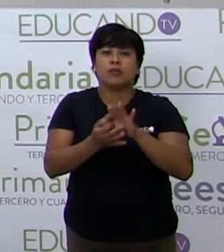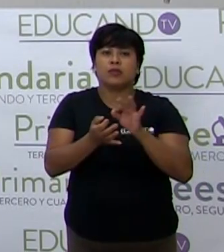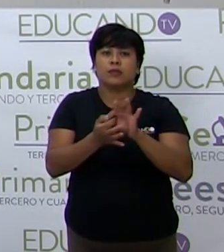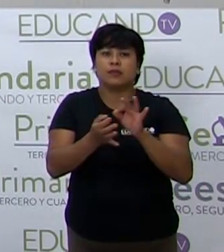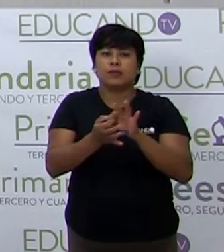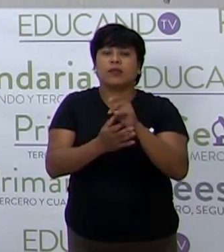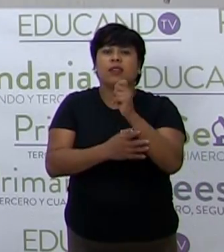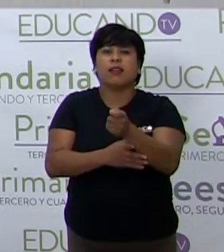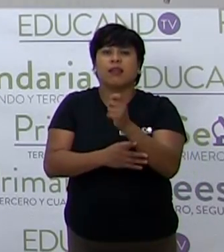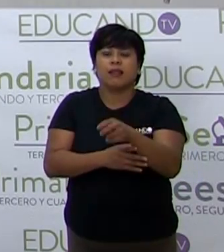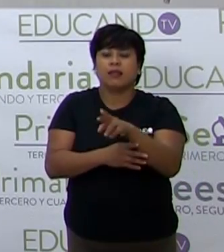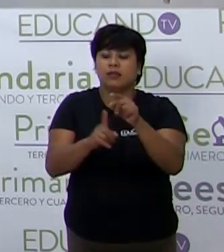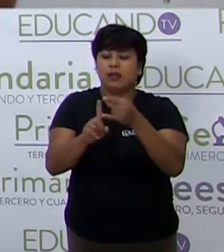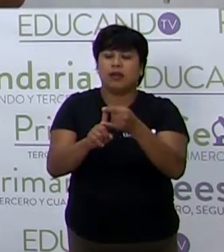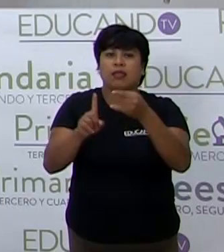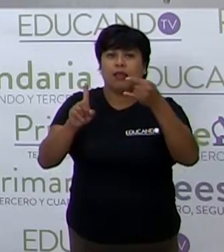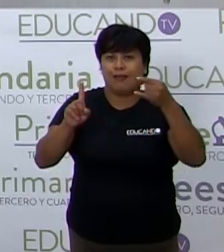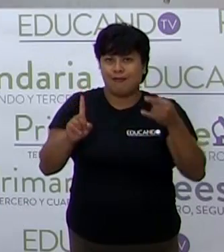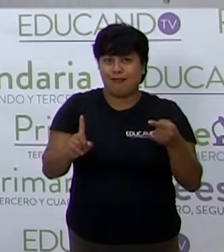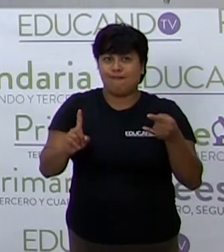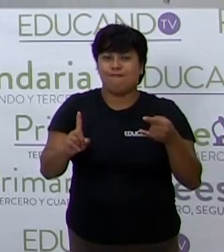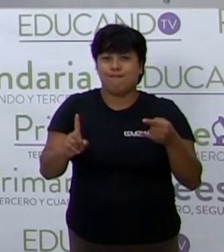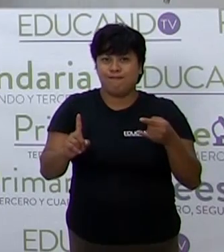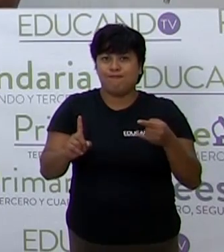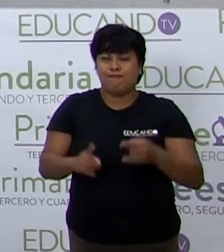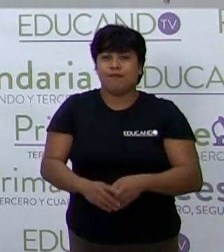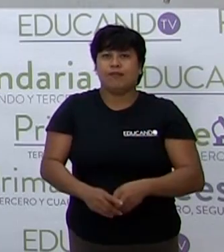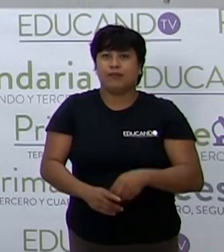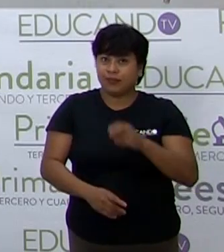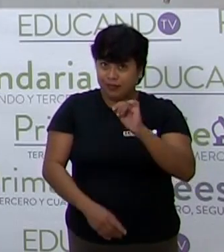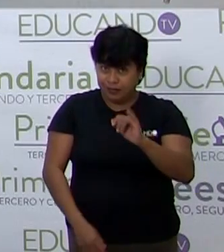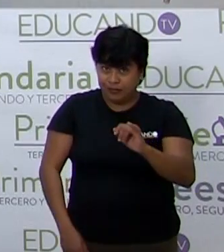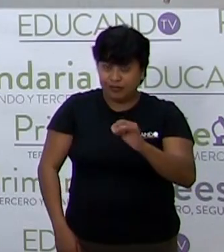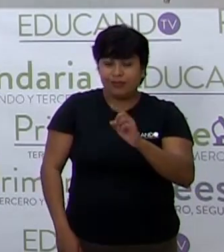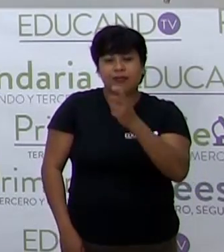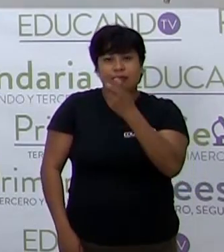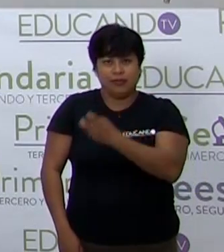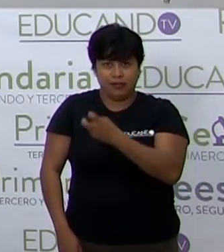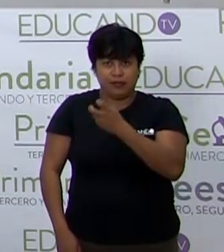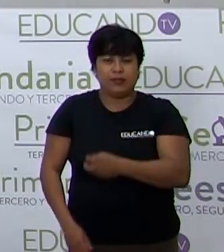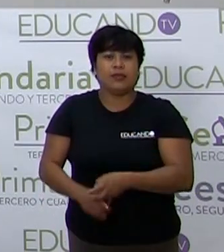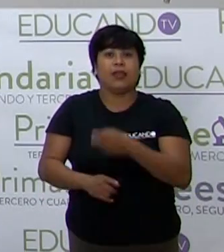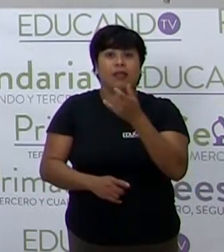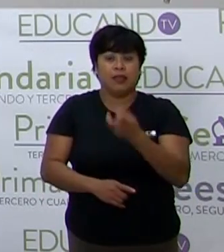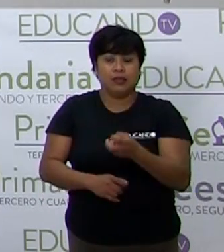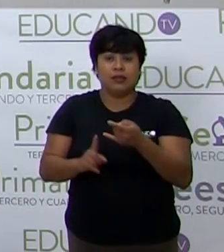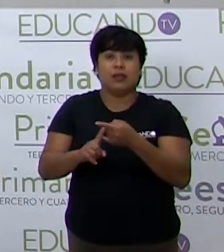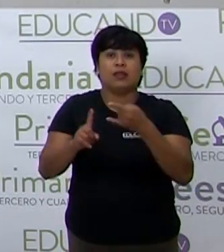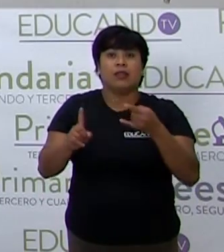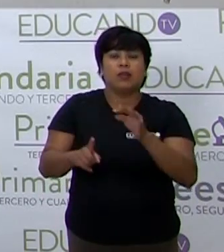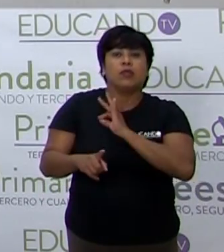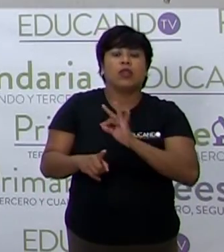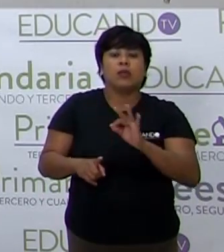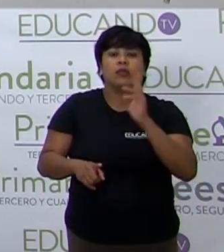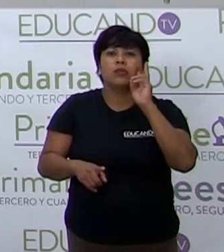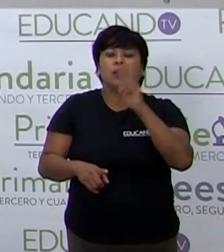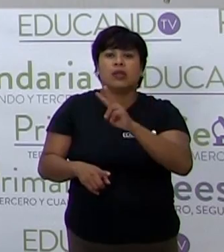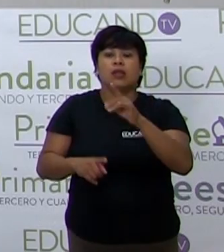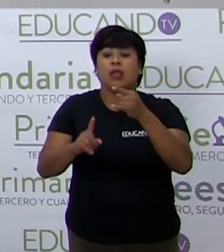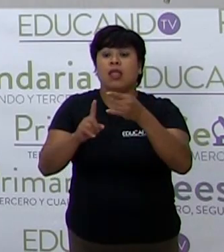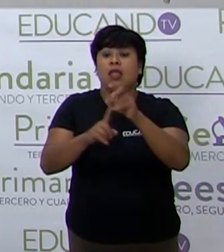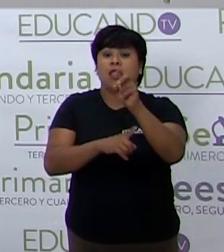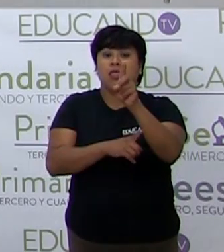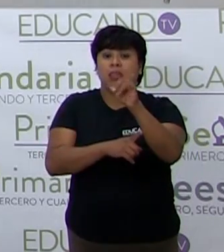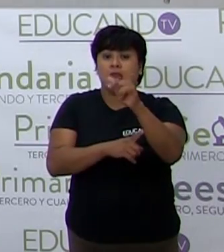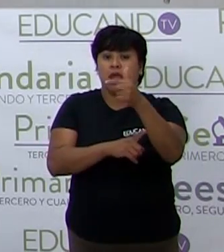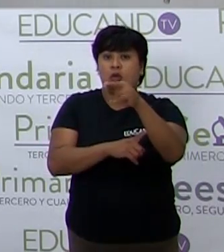es un rectángulo. ¿Sale? Ahí lo tenemos. Y del rectángulo podemos identificar que la diagonal